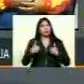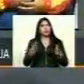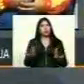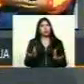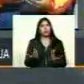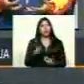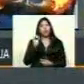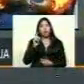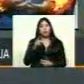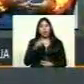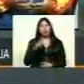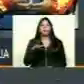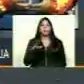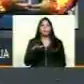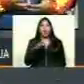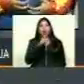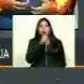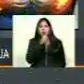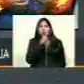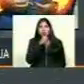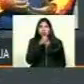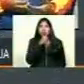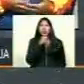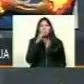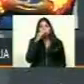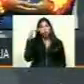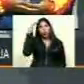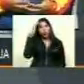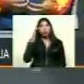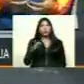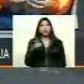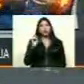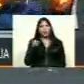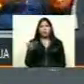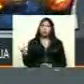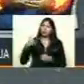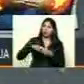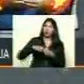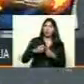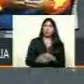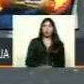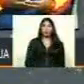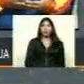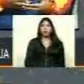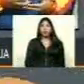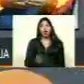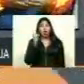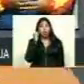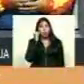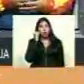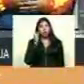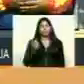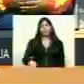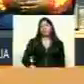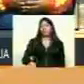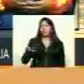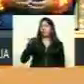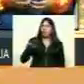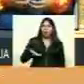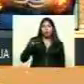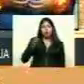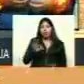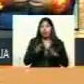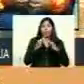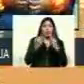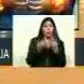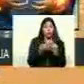a los adultos mayores también en esta población vulnerable, a seguir trabajando. La mujer forma parte fundamental del núcleo familiar y